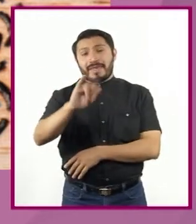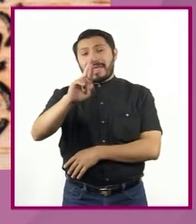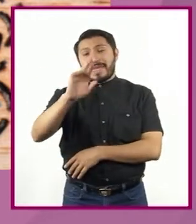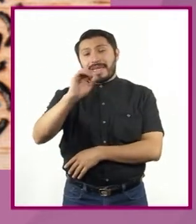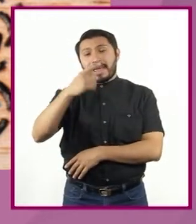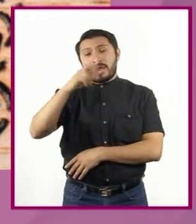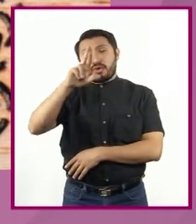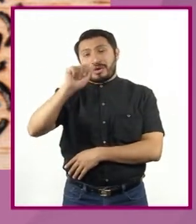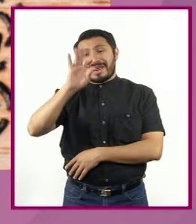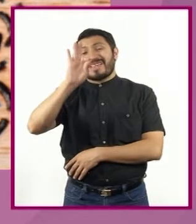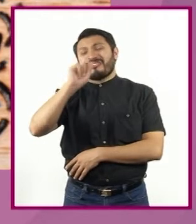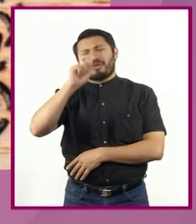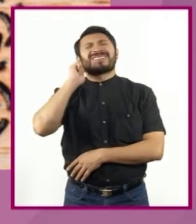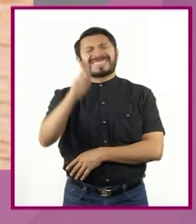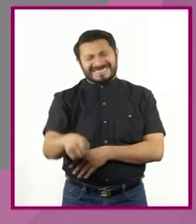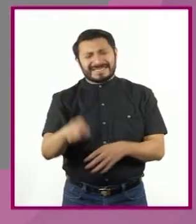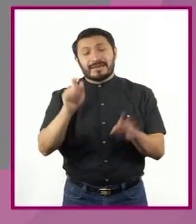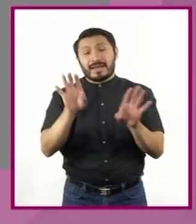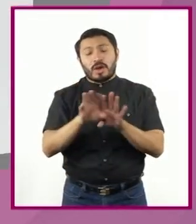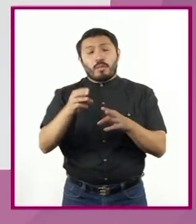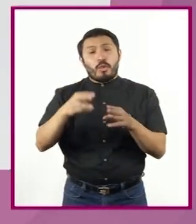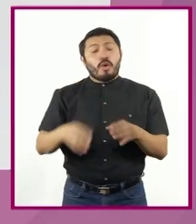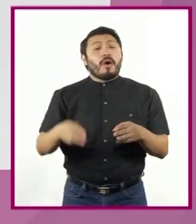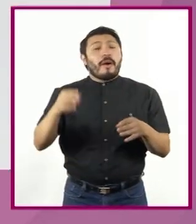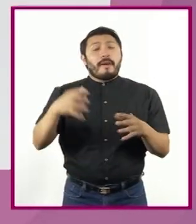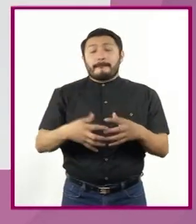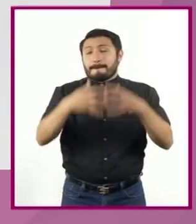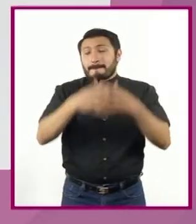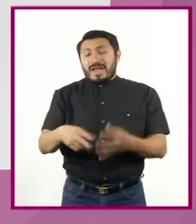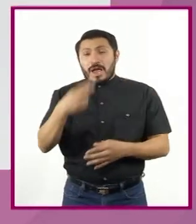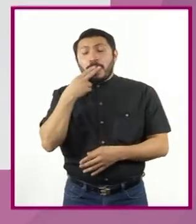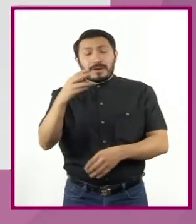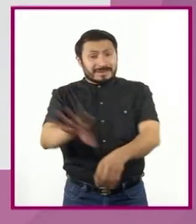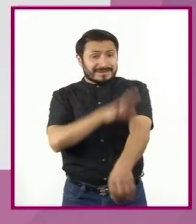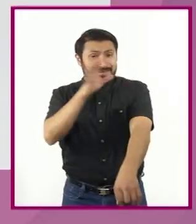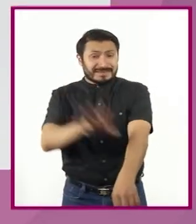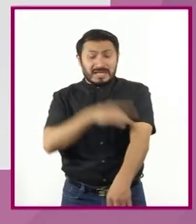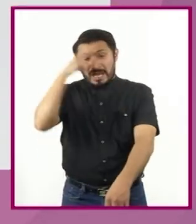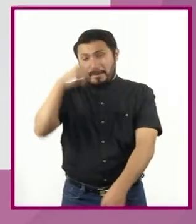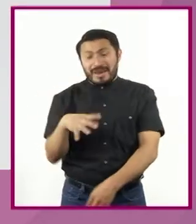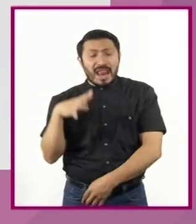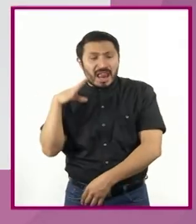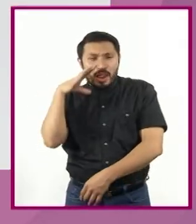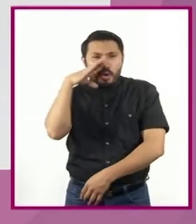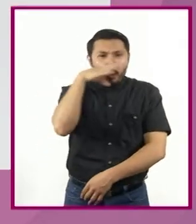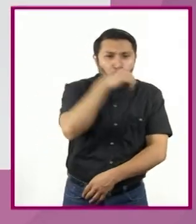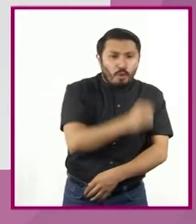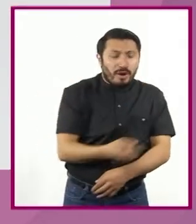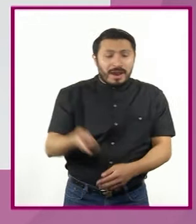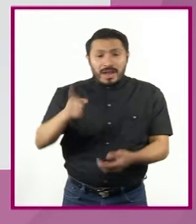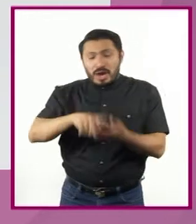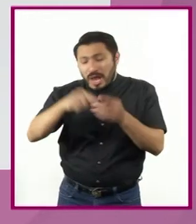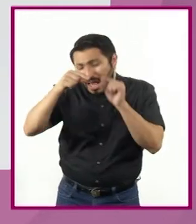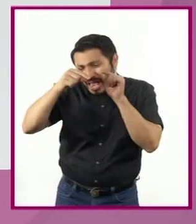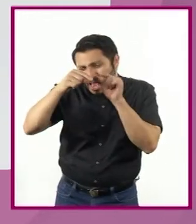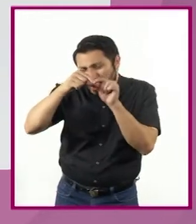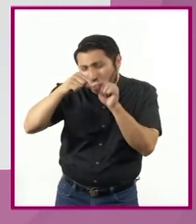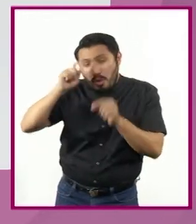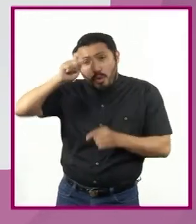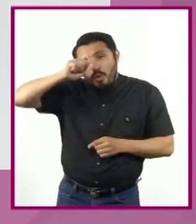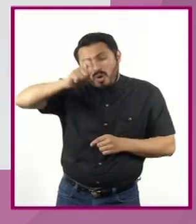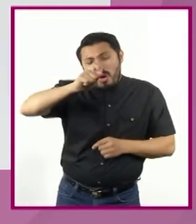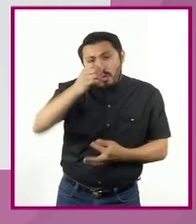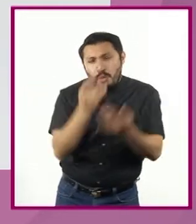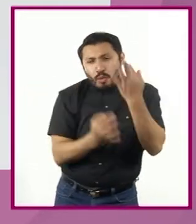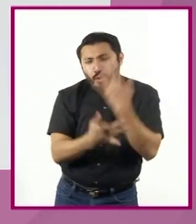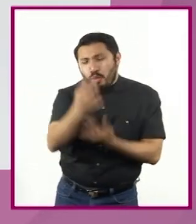una máquina que emplea energía eléctrica para generar el calor suficiente en una punta, que va